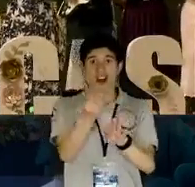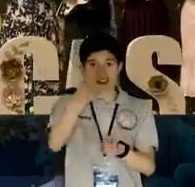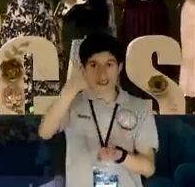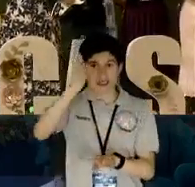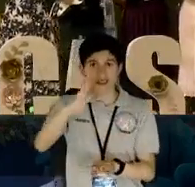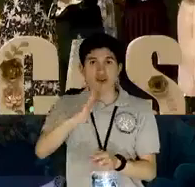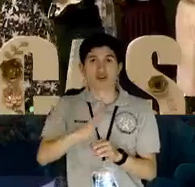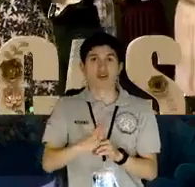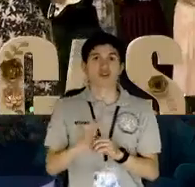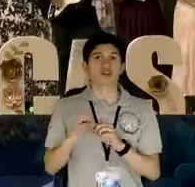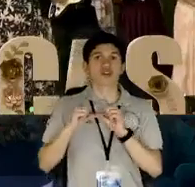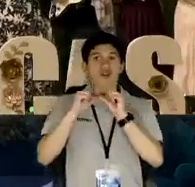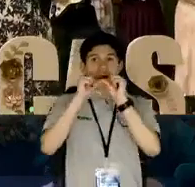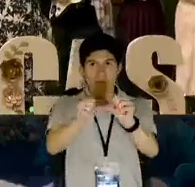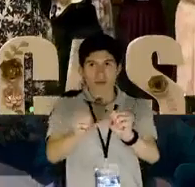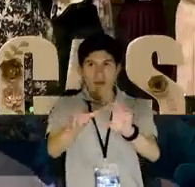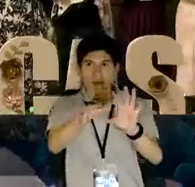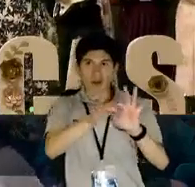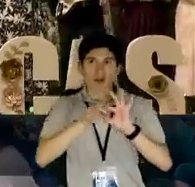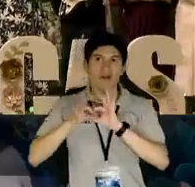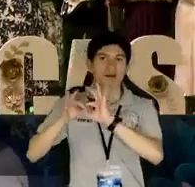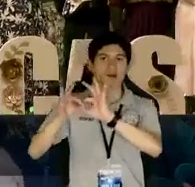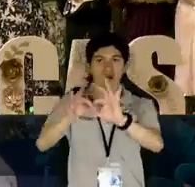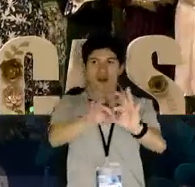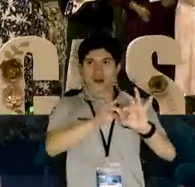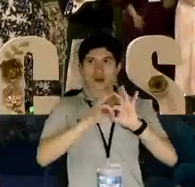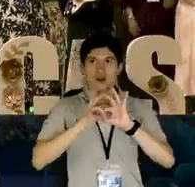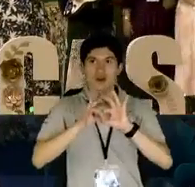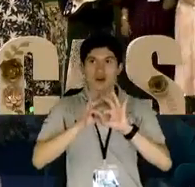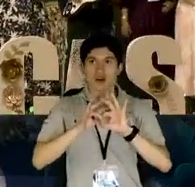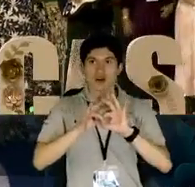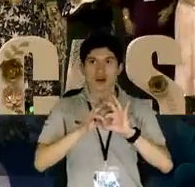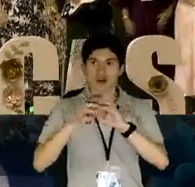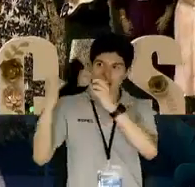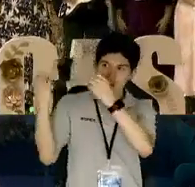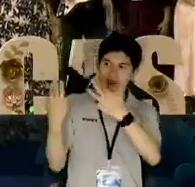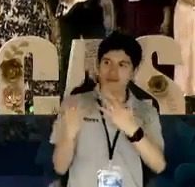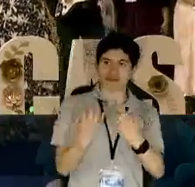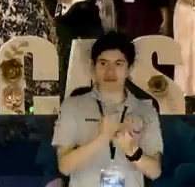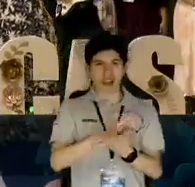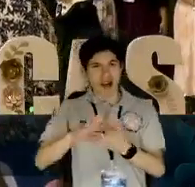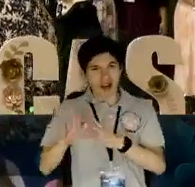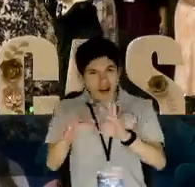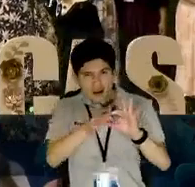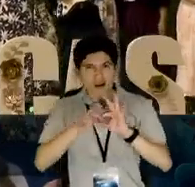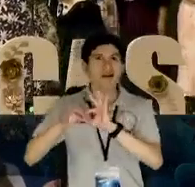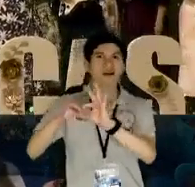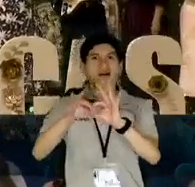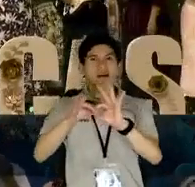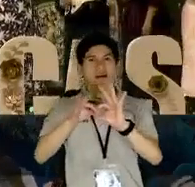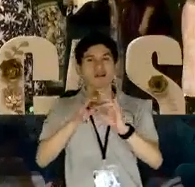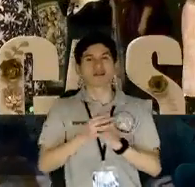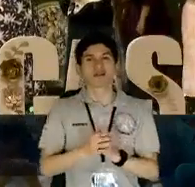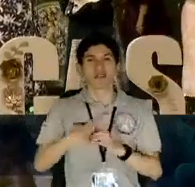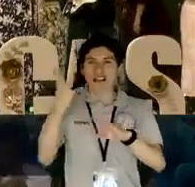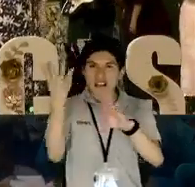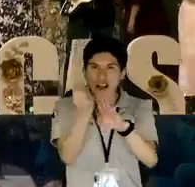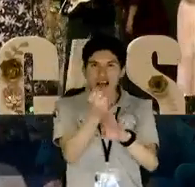Señor permanecemos en la unidad del Espíritu. La iglesia del